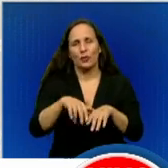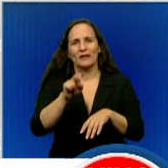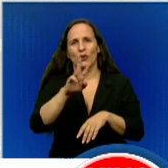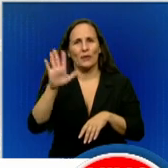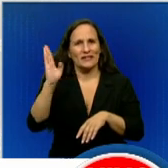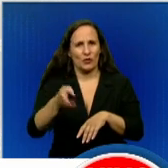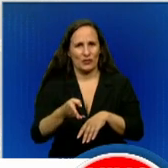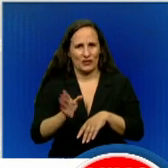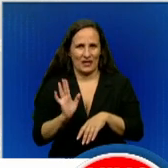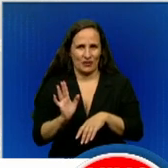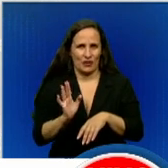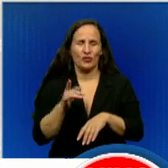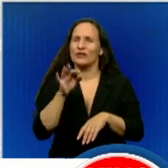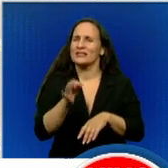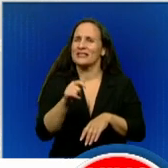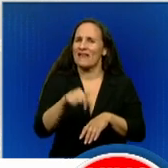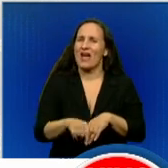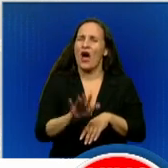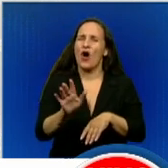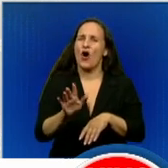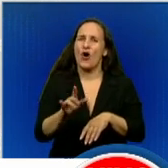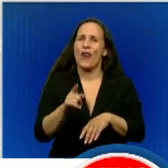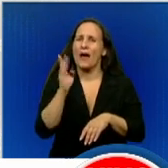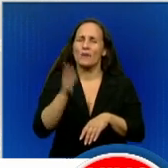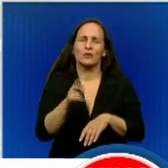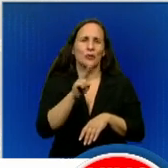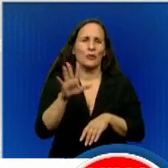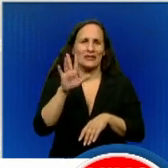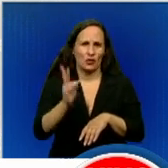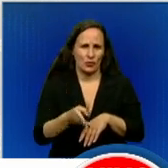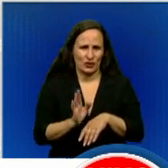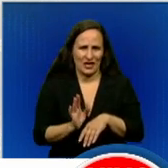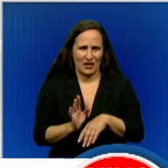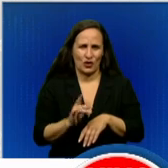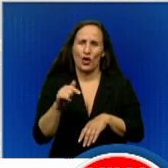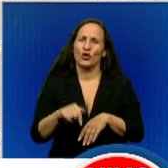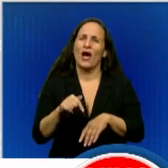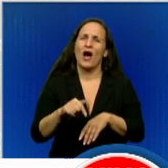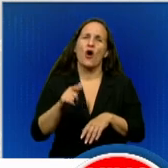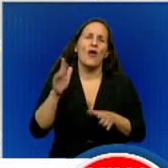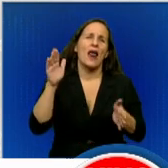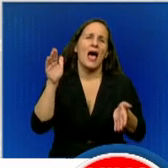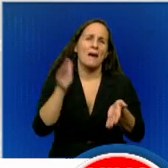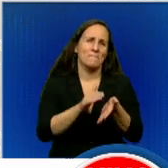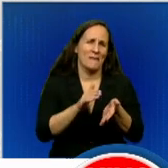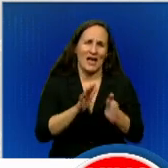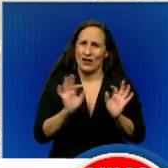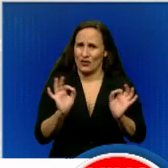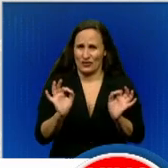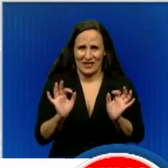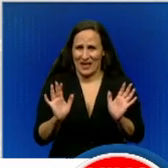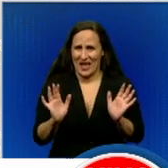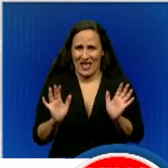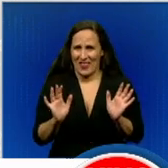indiscutible que la alícuota que rige en la del 25 por ciento por lo cual acá no hay reducción de la carga tributaria para nadie